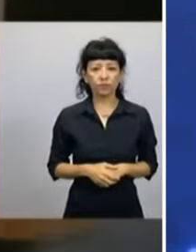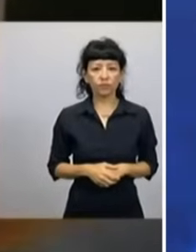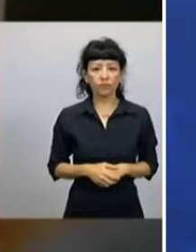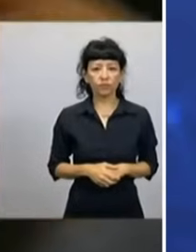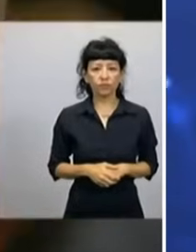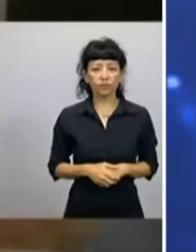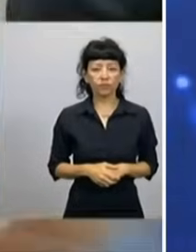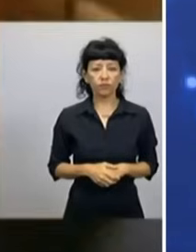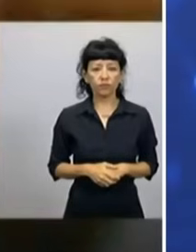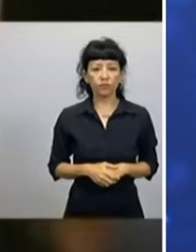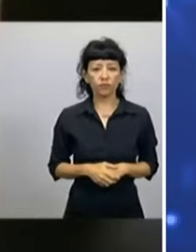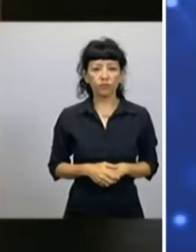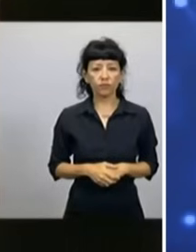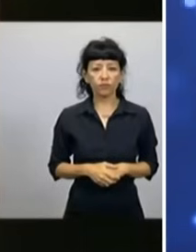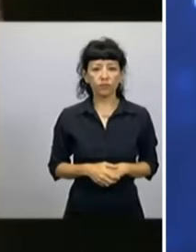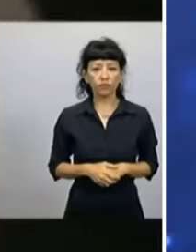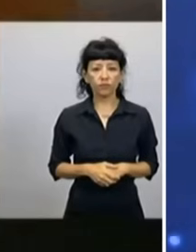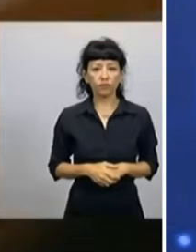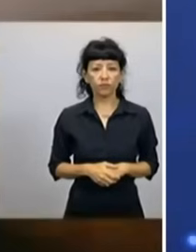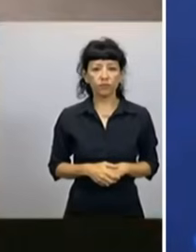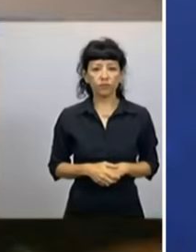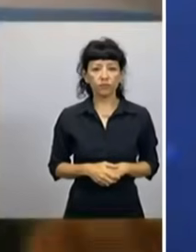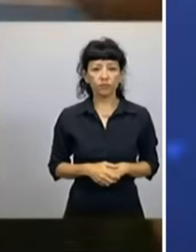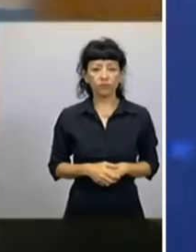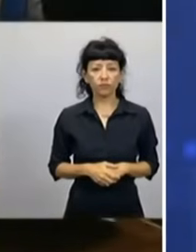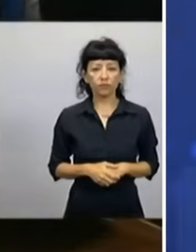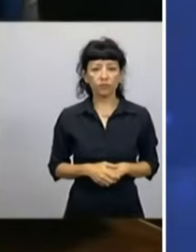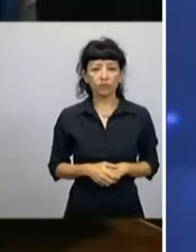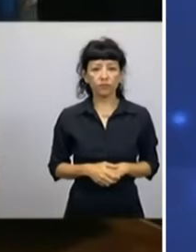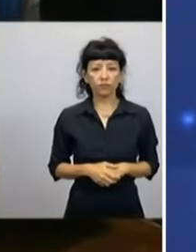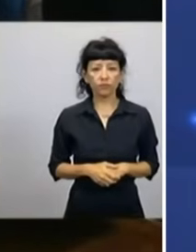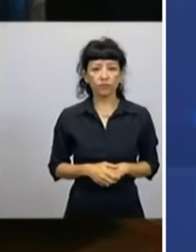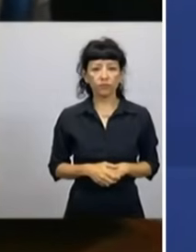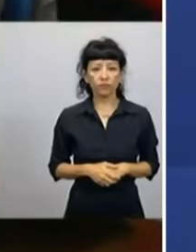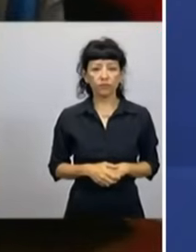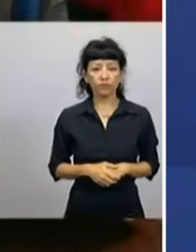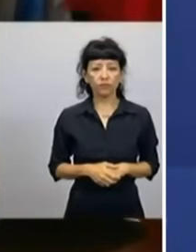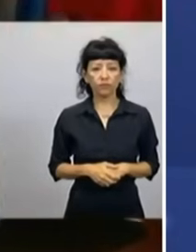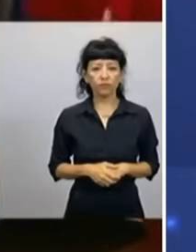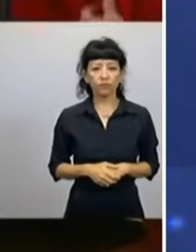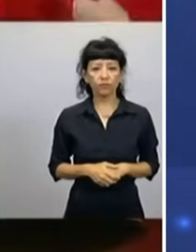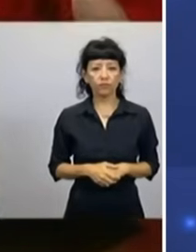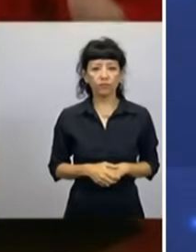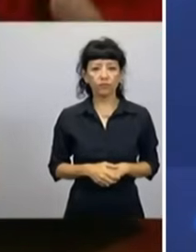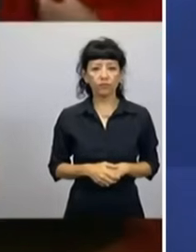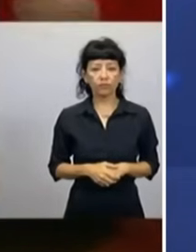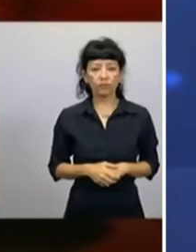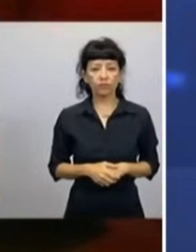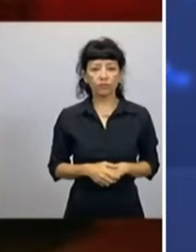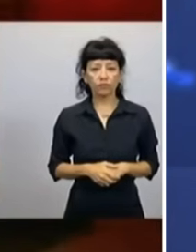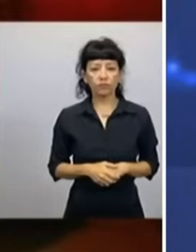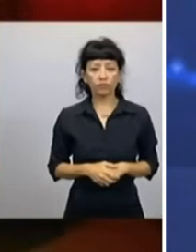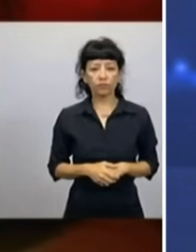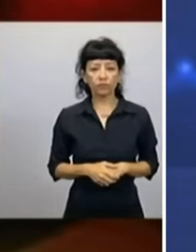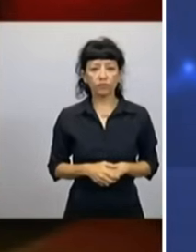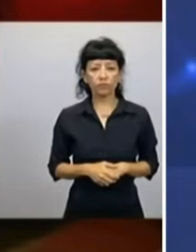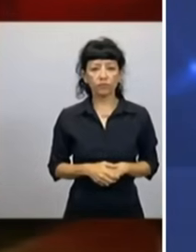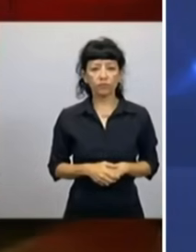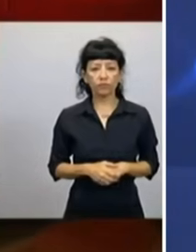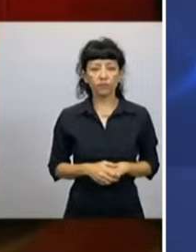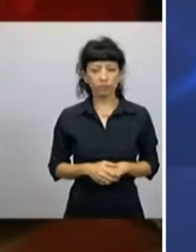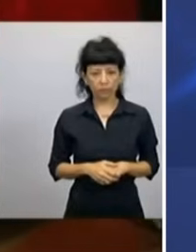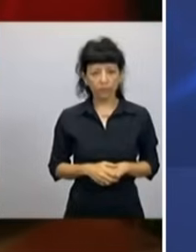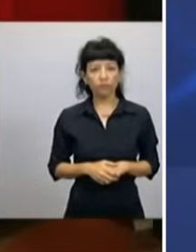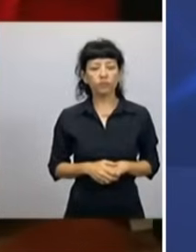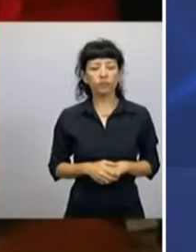su familia, su mujer y sus hijos le pedían, por favor, que no lo hicieran, que no lo hiciera por todas las críticas que había recibido en su primer paso por el